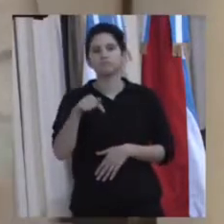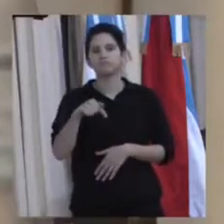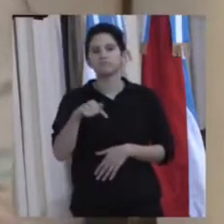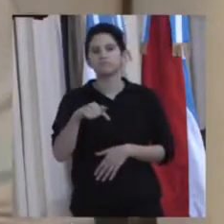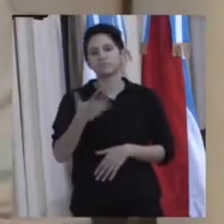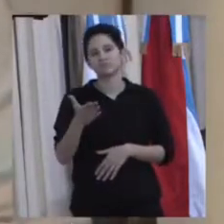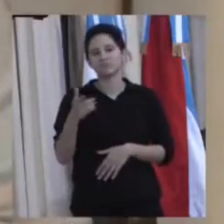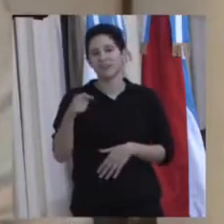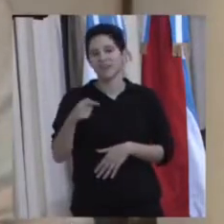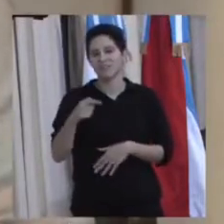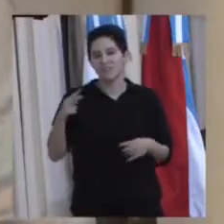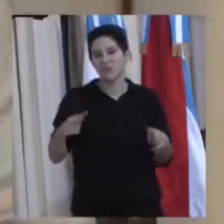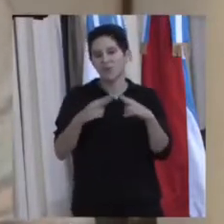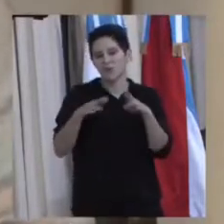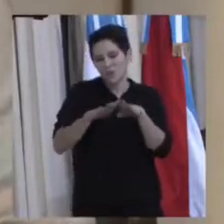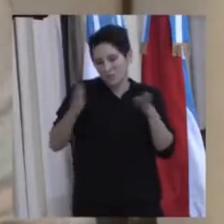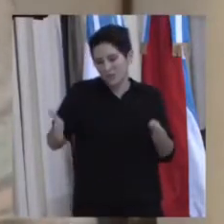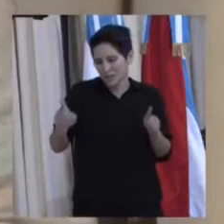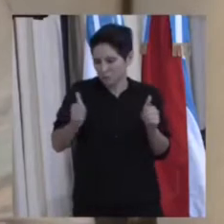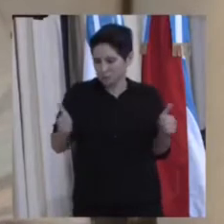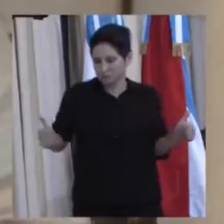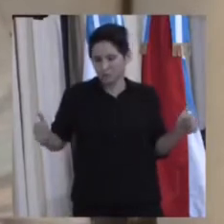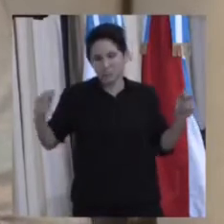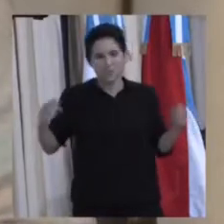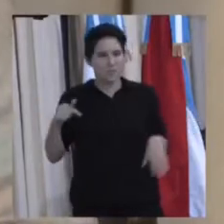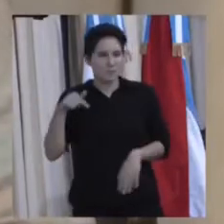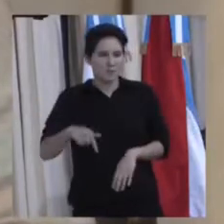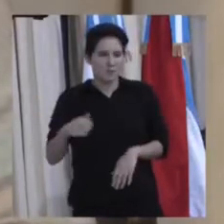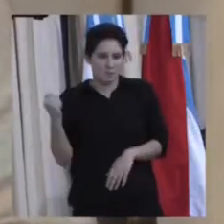una mesa con colegas tan distinguidos, tan distinguidas,